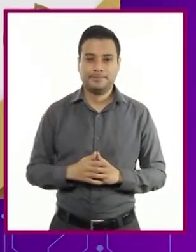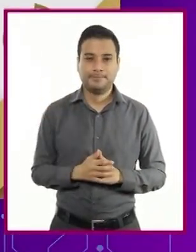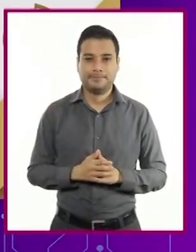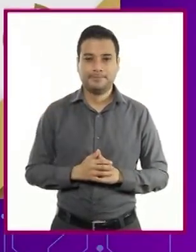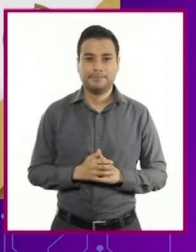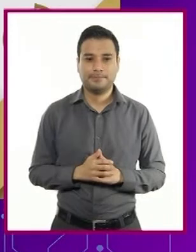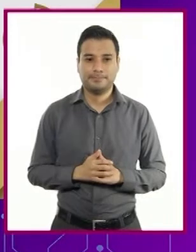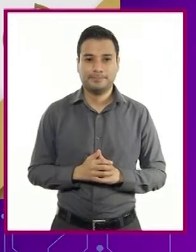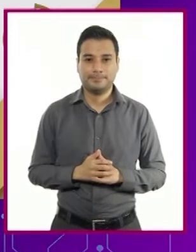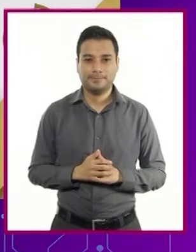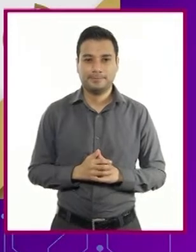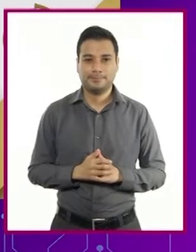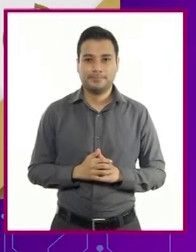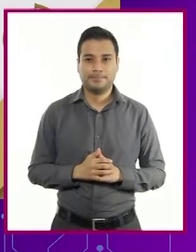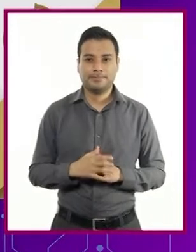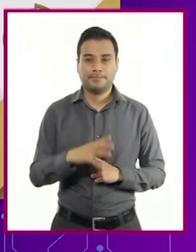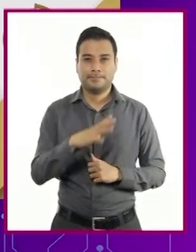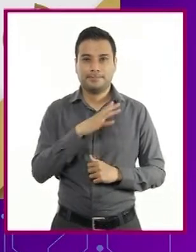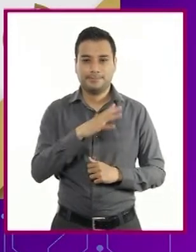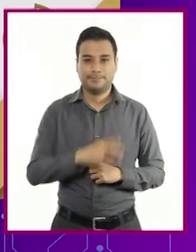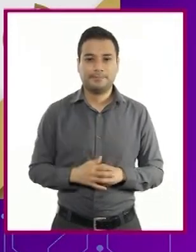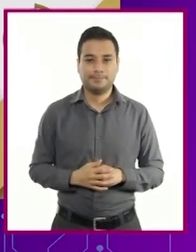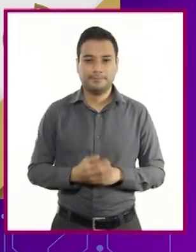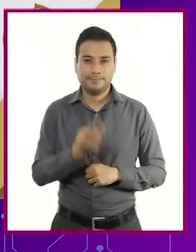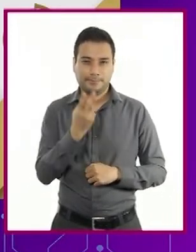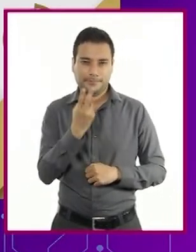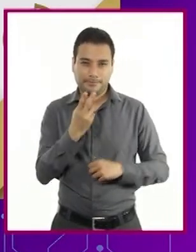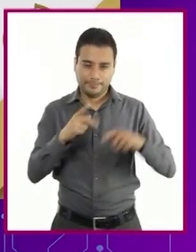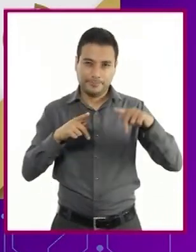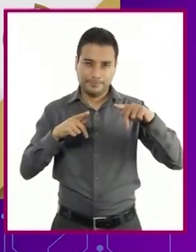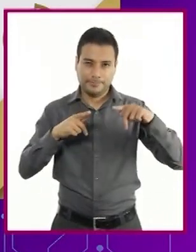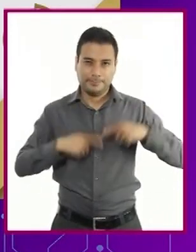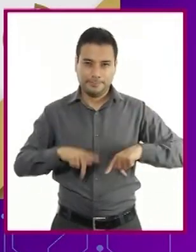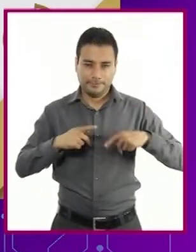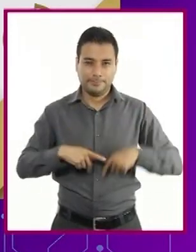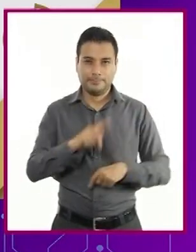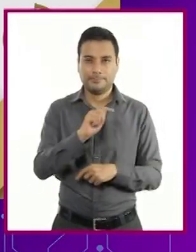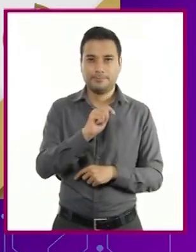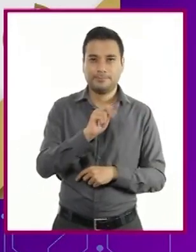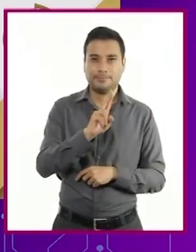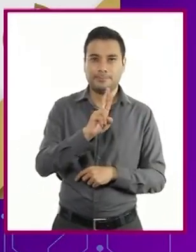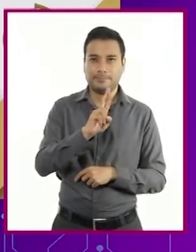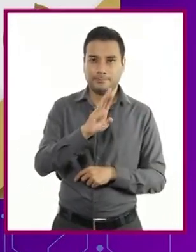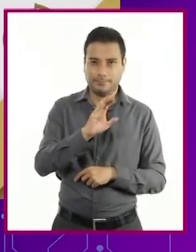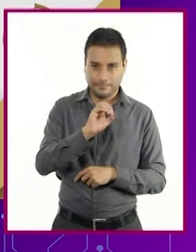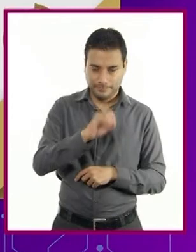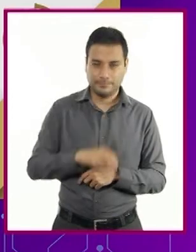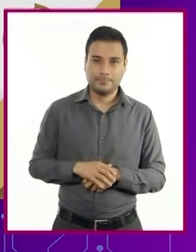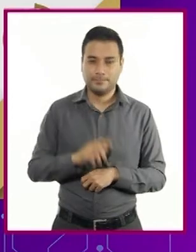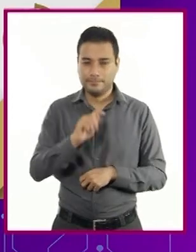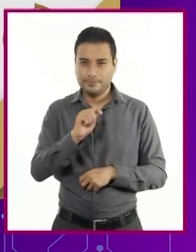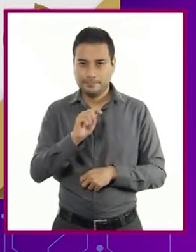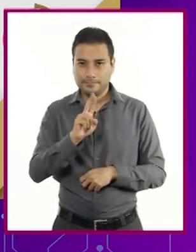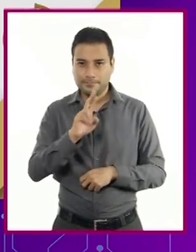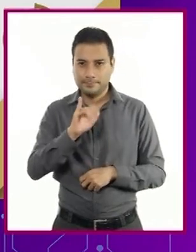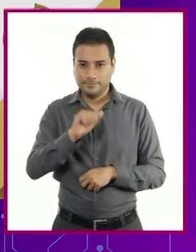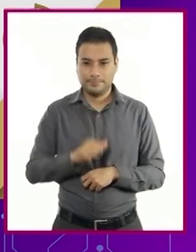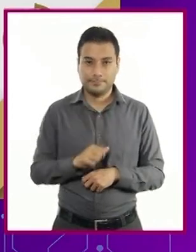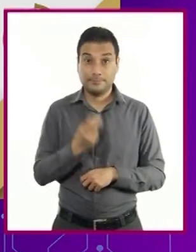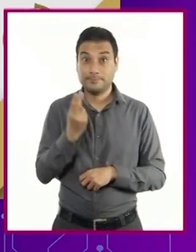a Turbo y Turbina, 2 personajes imaginarios, quienes necesitan ayuda para liberarse de los ladrillos que los